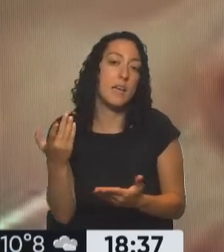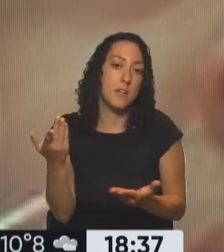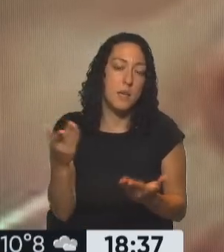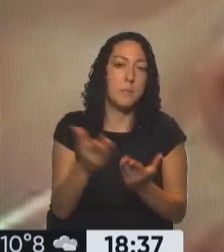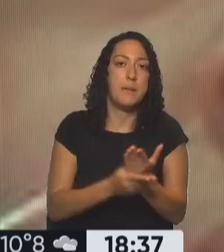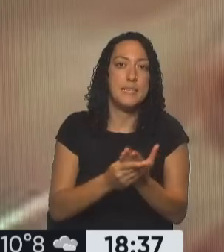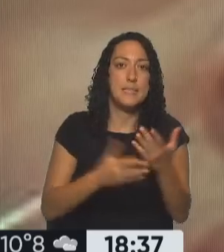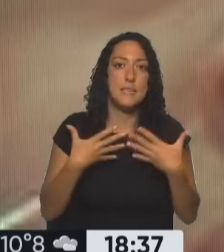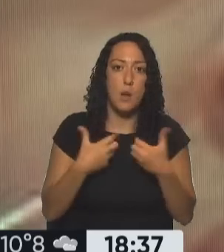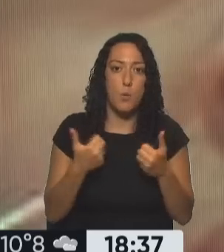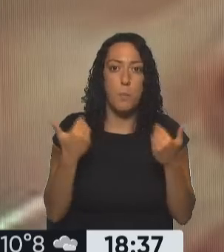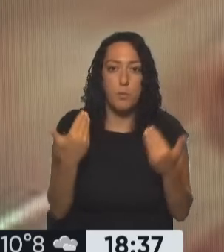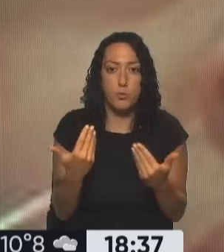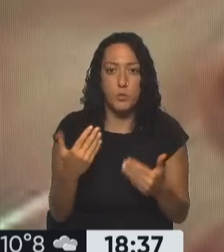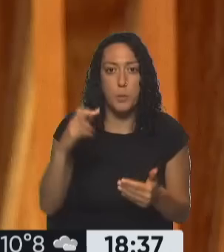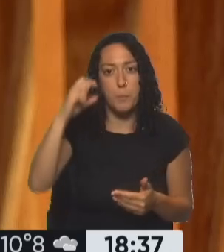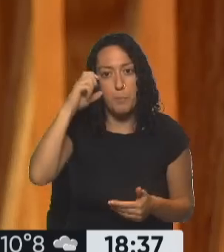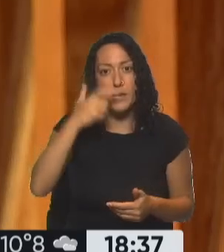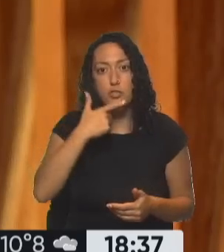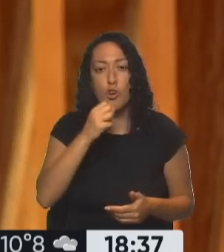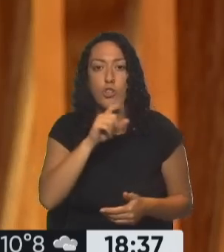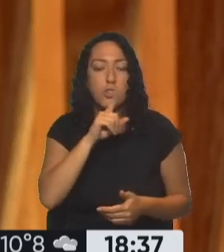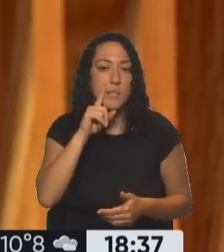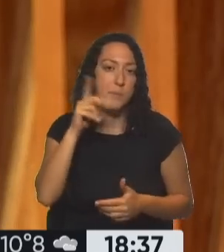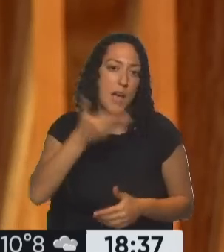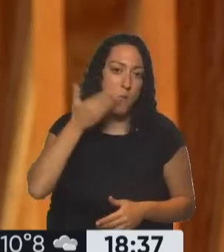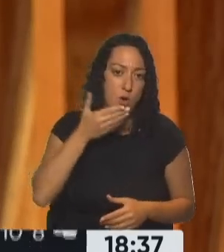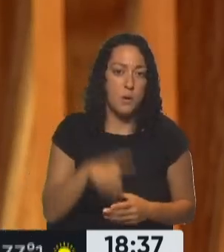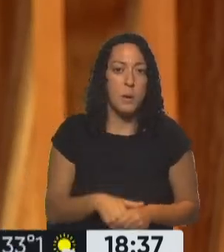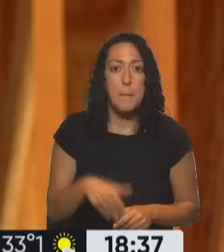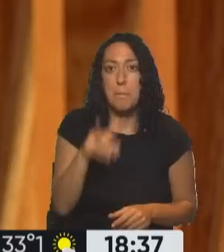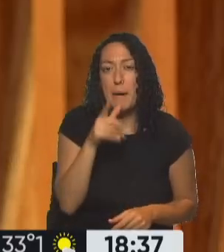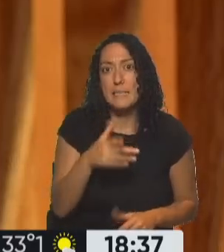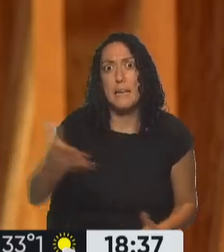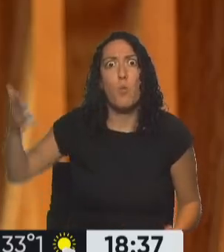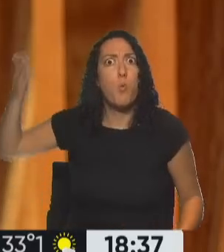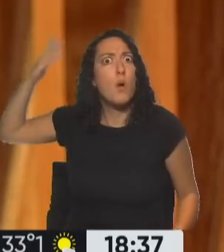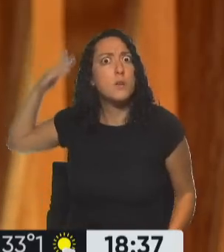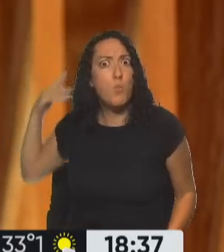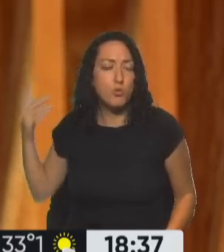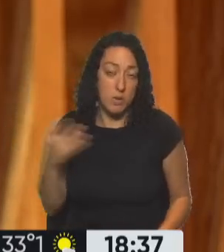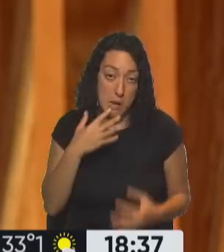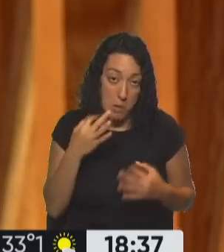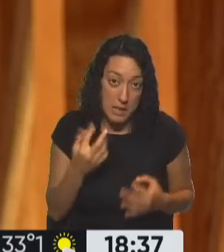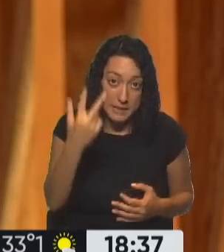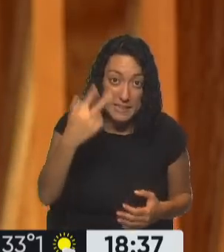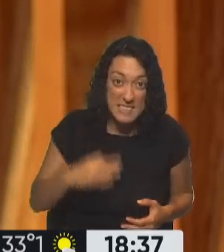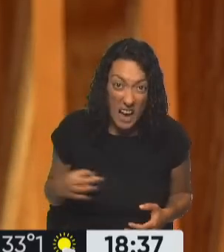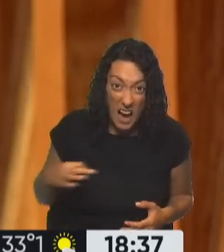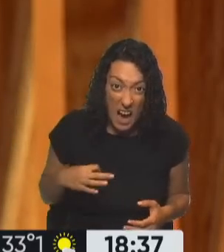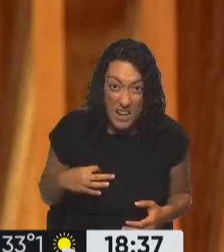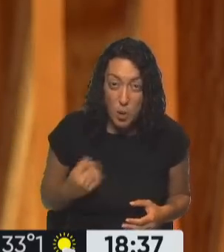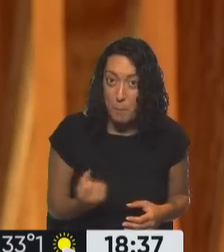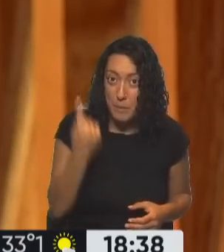de Salud, Carla Bisotti, habló. Uno habla como si hubiera pasado un montón de tiempo y fueron 3 años desde